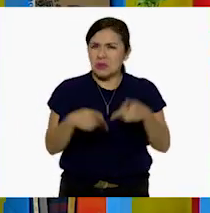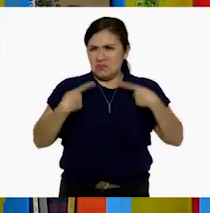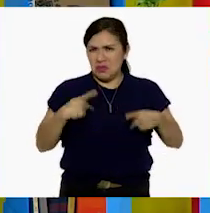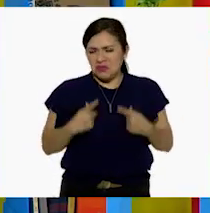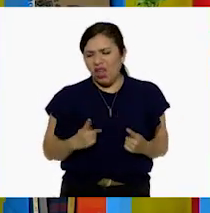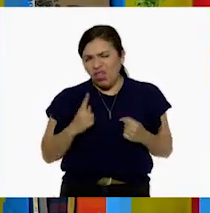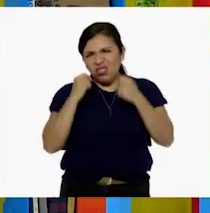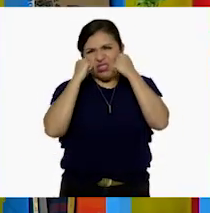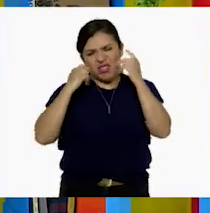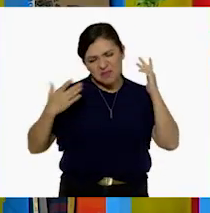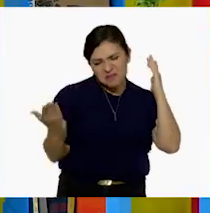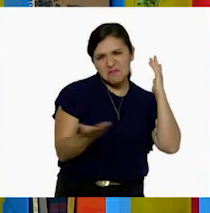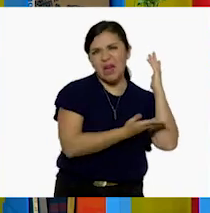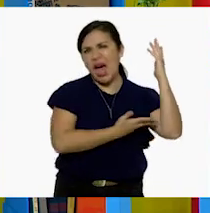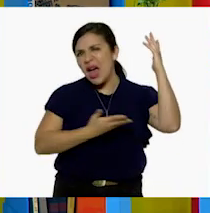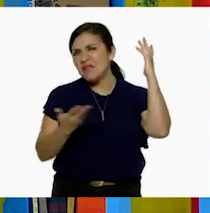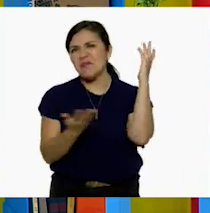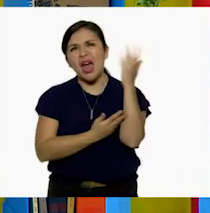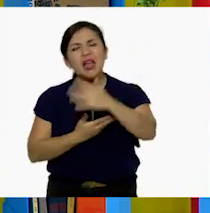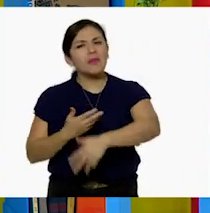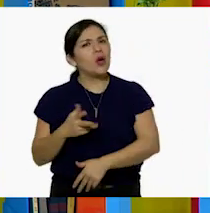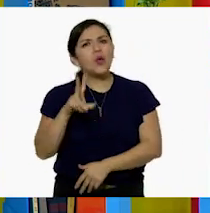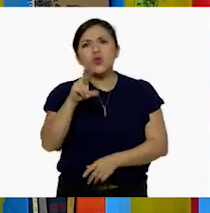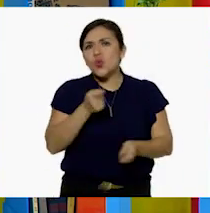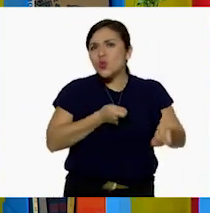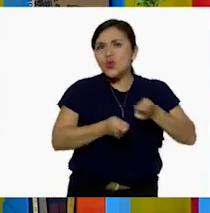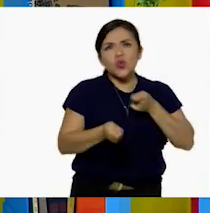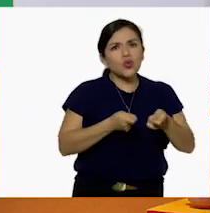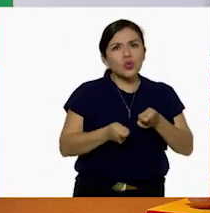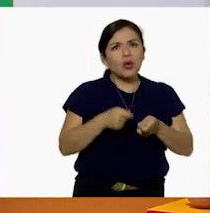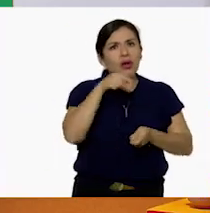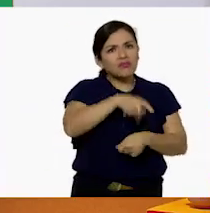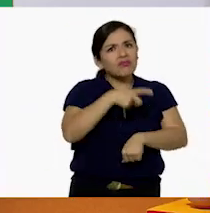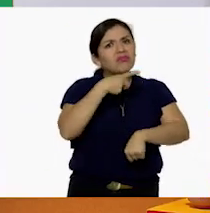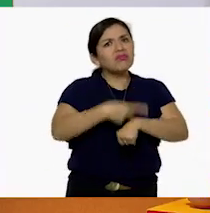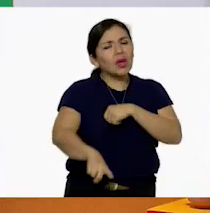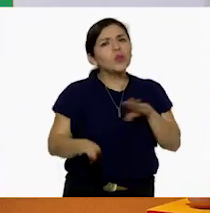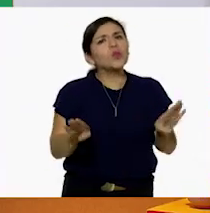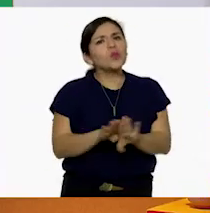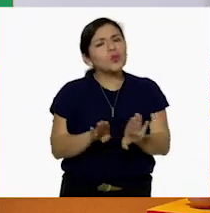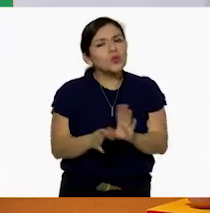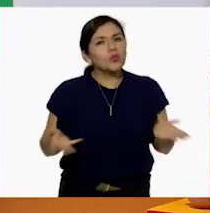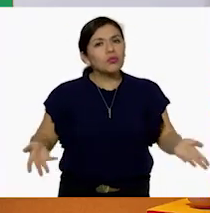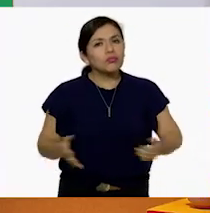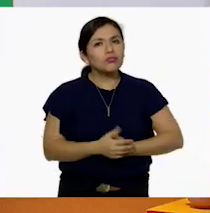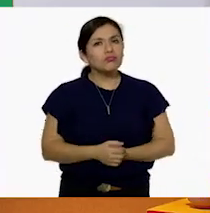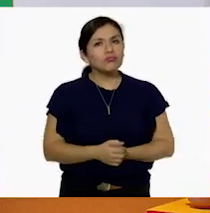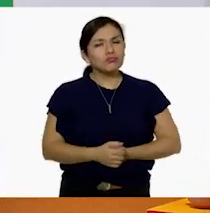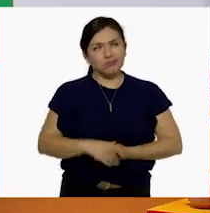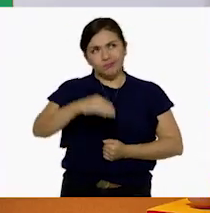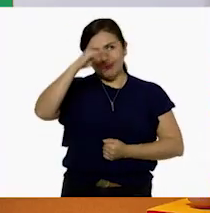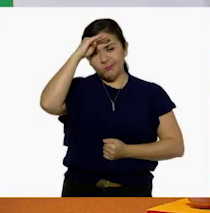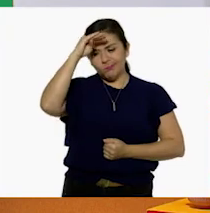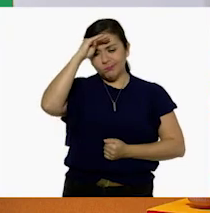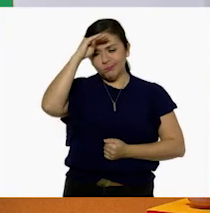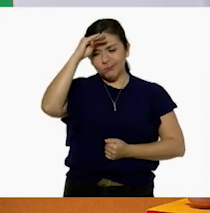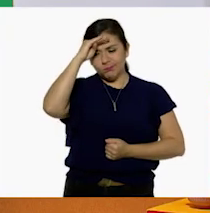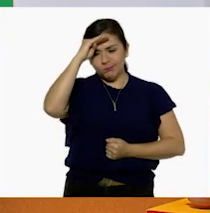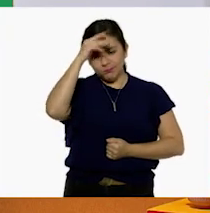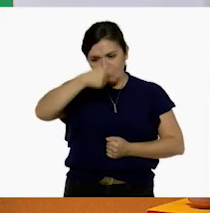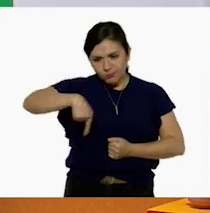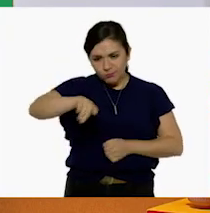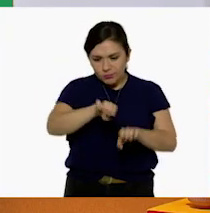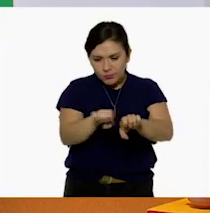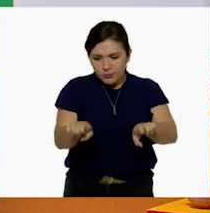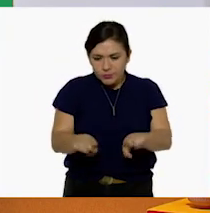árboles de una forma incontrolada? Ay, ¿cómo daña la tala de árboles? A ver, pensemos. Muy bien, equipo. Los